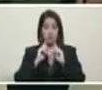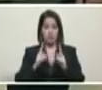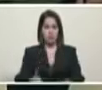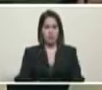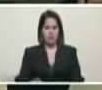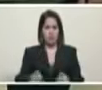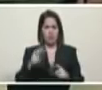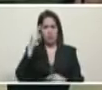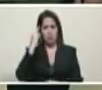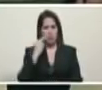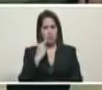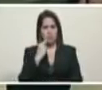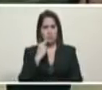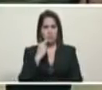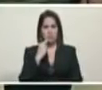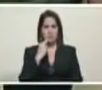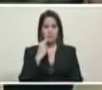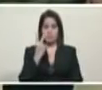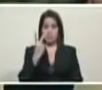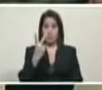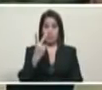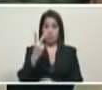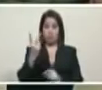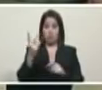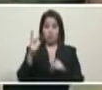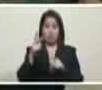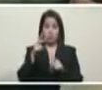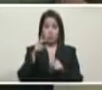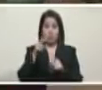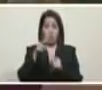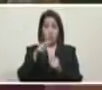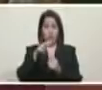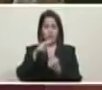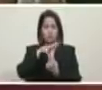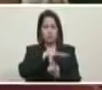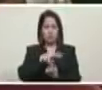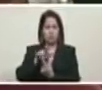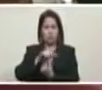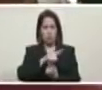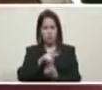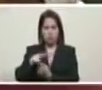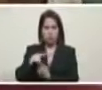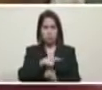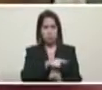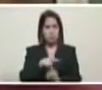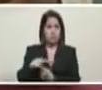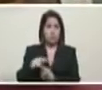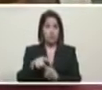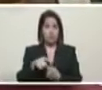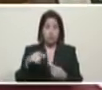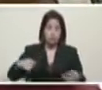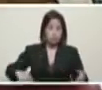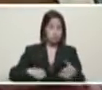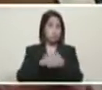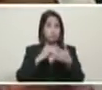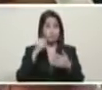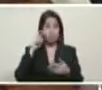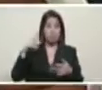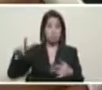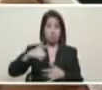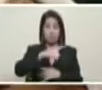la ciudad capital, dos aeronaves pilotadas a distancia, conocidas como drones, irrumpieron en el